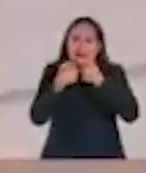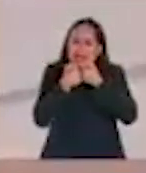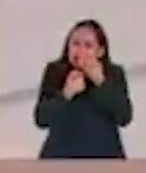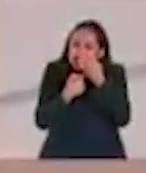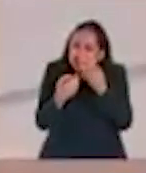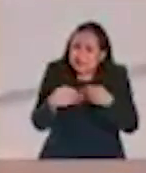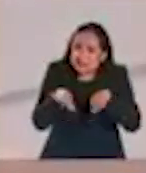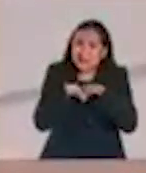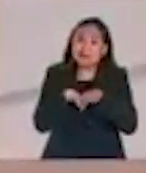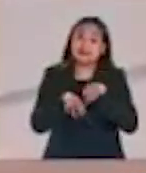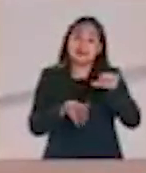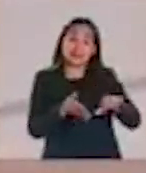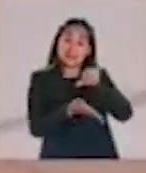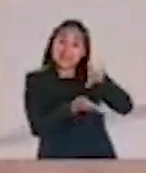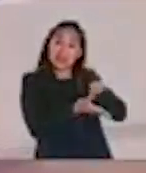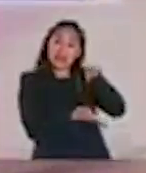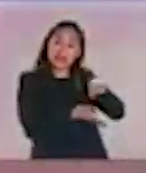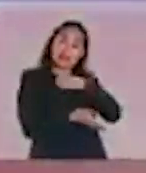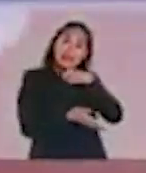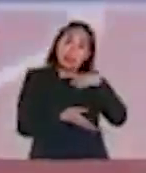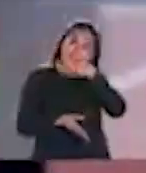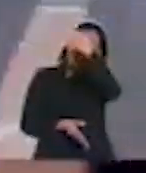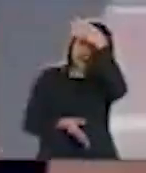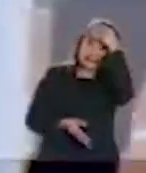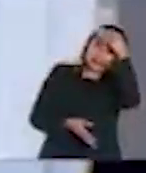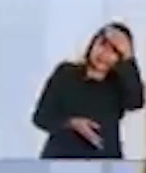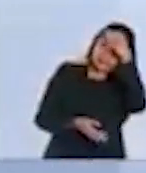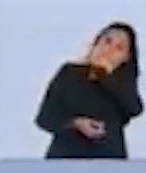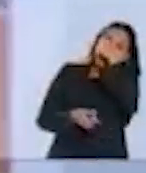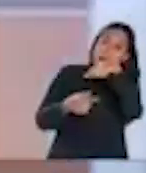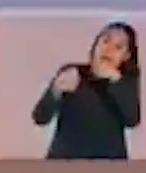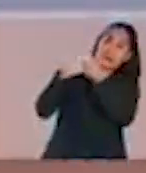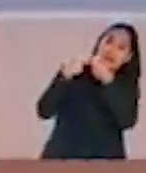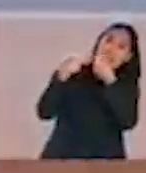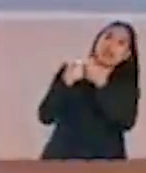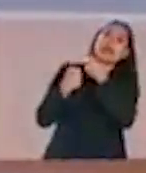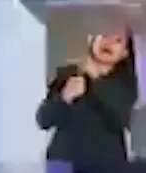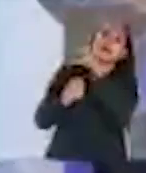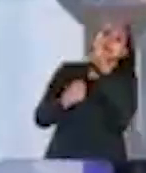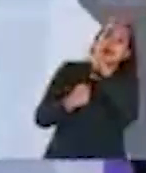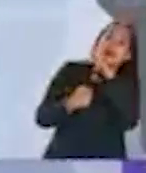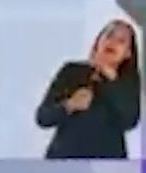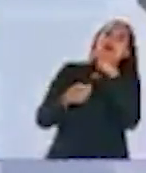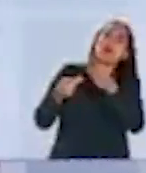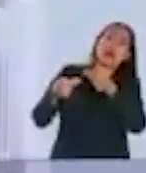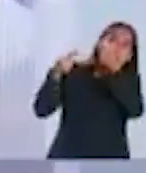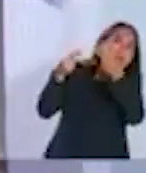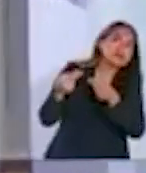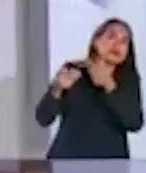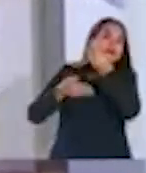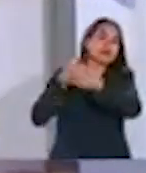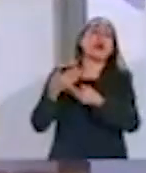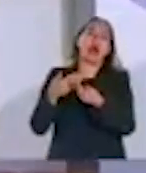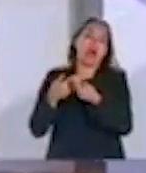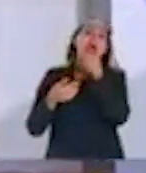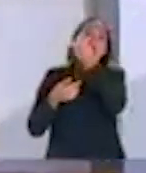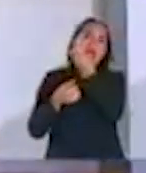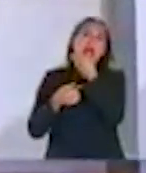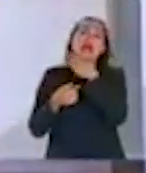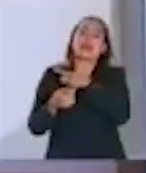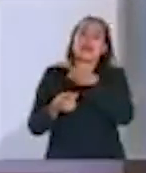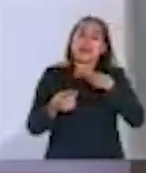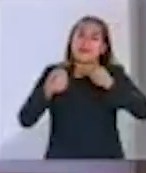mucho que aprender de la frontera tiene mucho que aprender de una clase empresarial entusiasta talentosa que ha sabido absorber